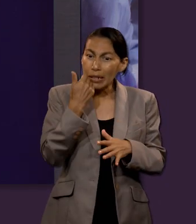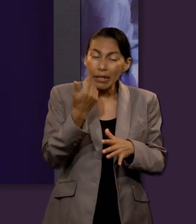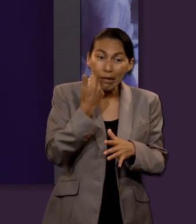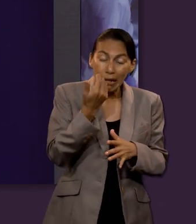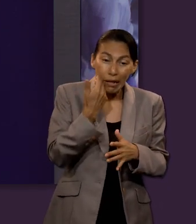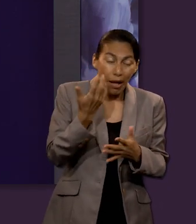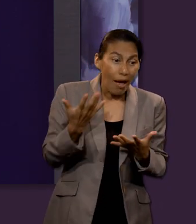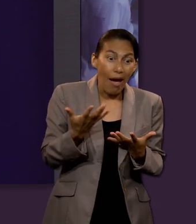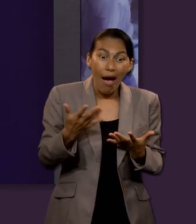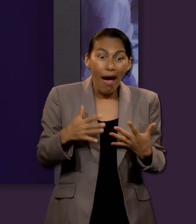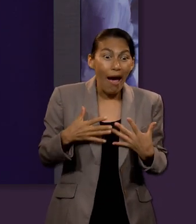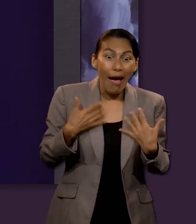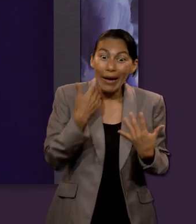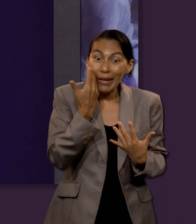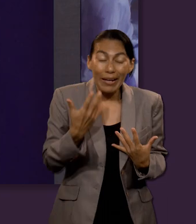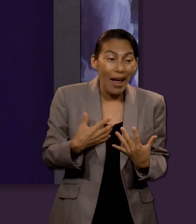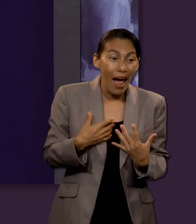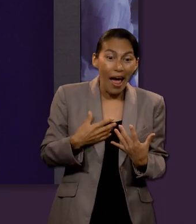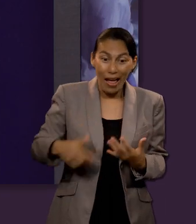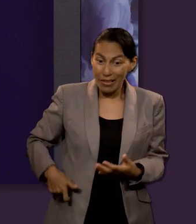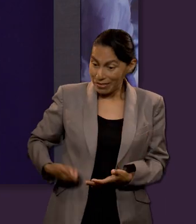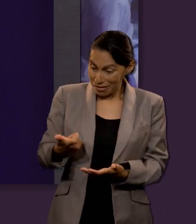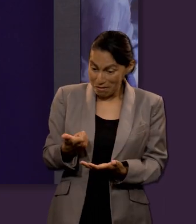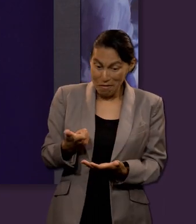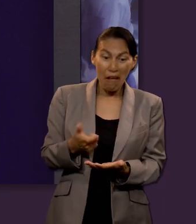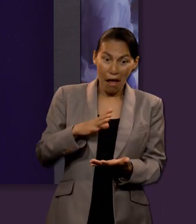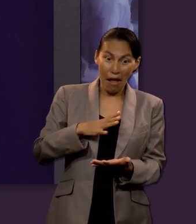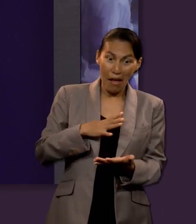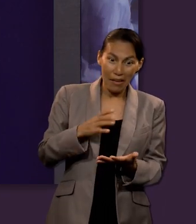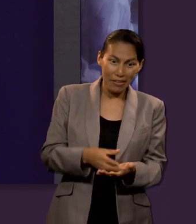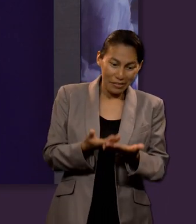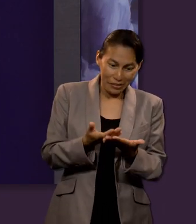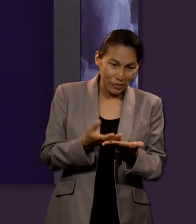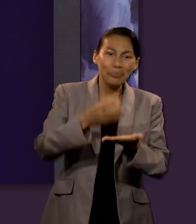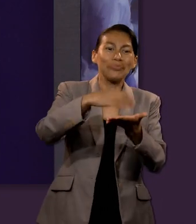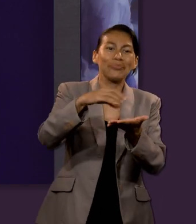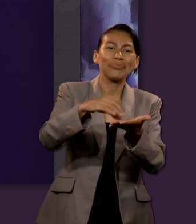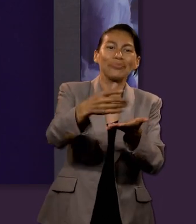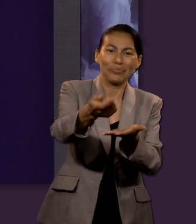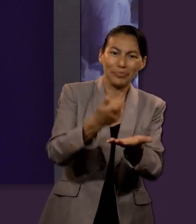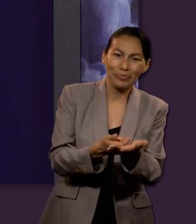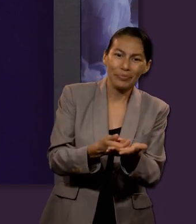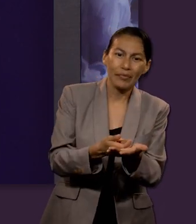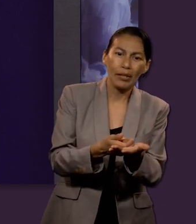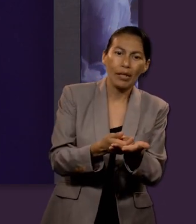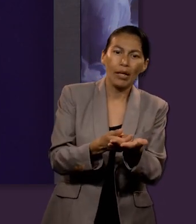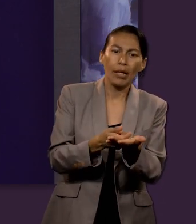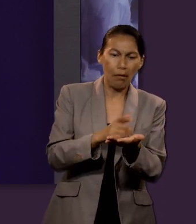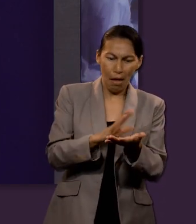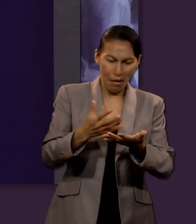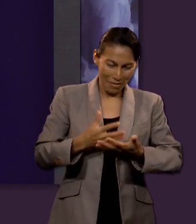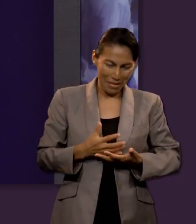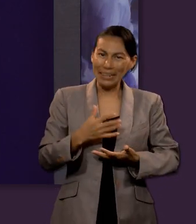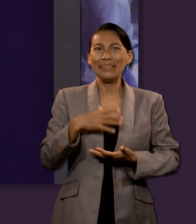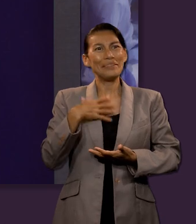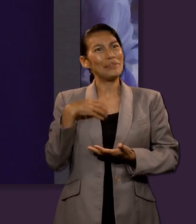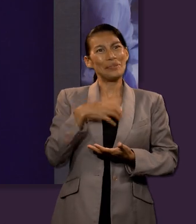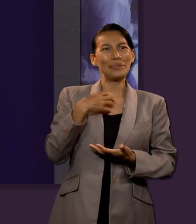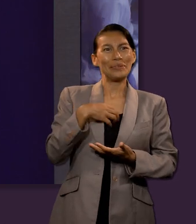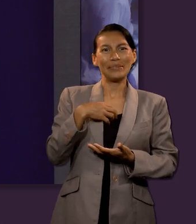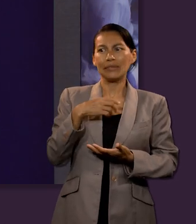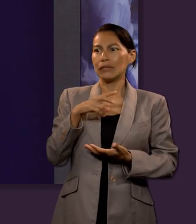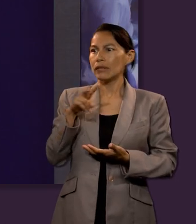no sé si les ha pasado alguna vez que han querido algo con todo todo todo su corazón y tienen el dinero y está ahí y te lo compras y luego